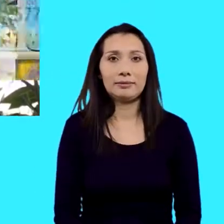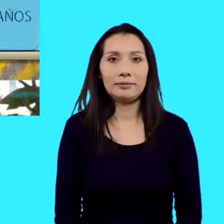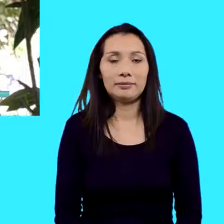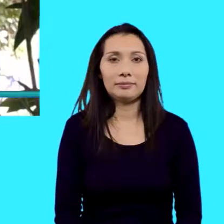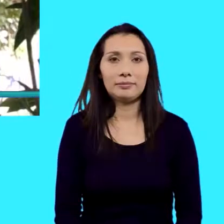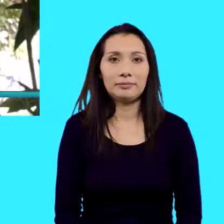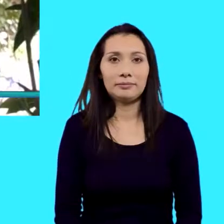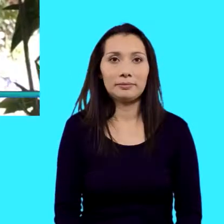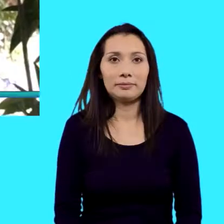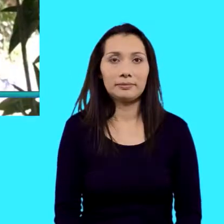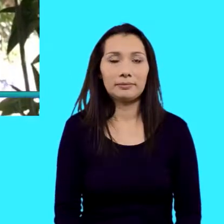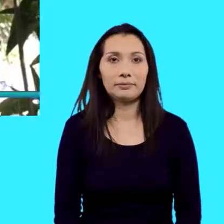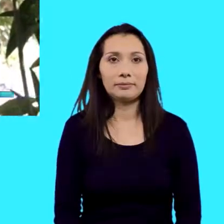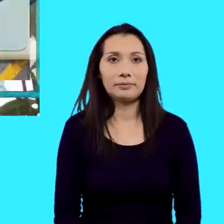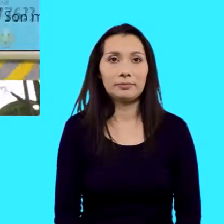5776.